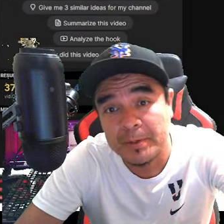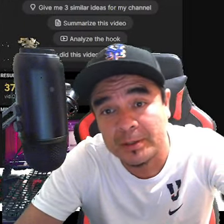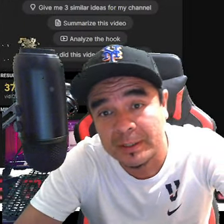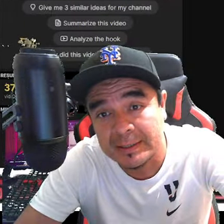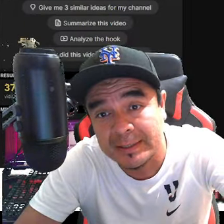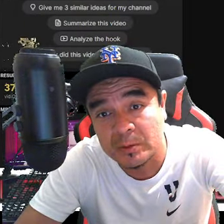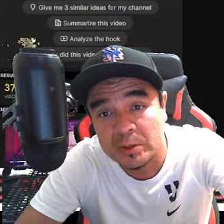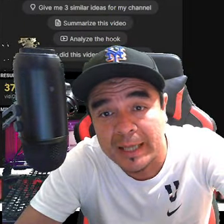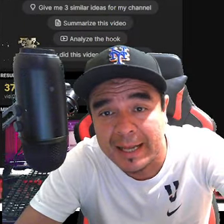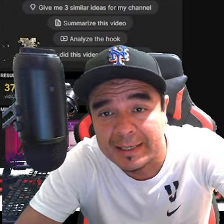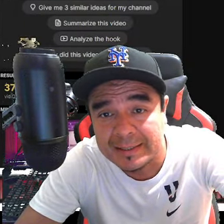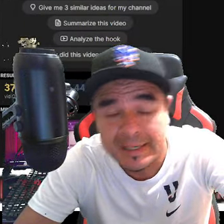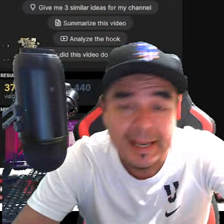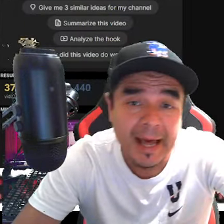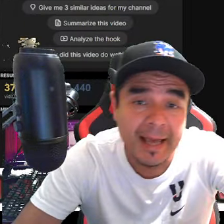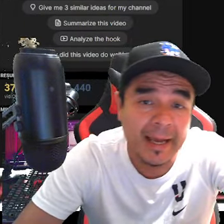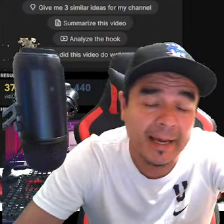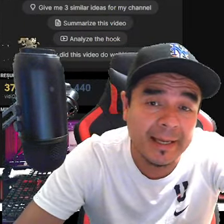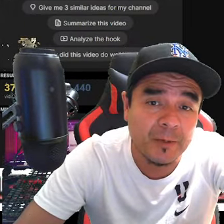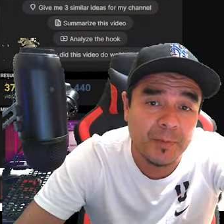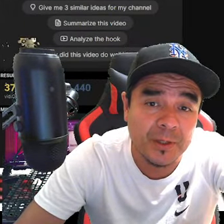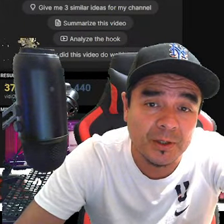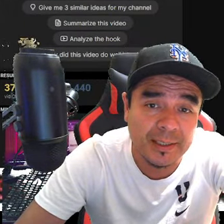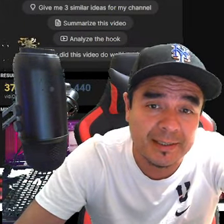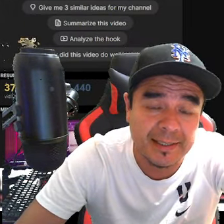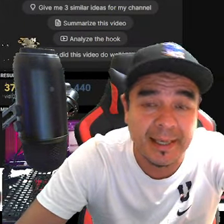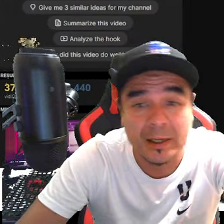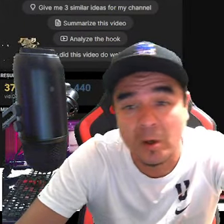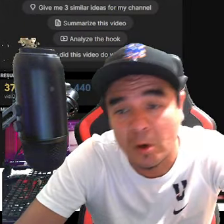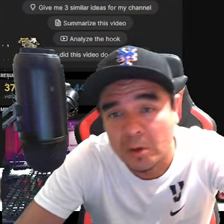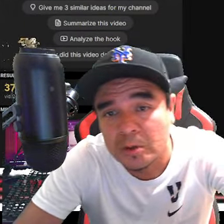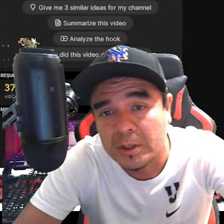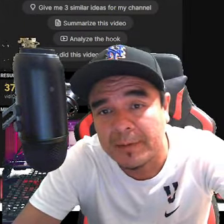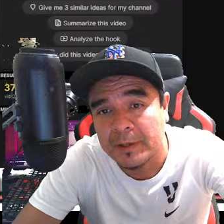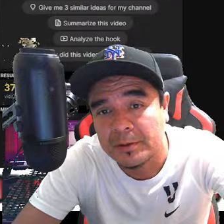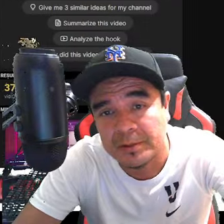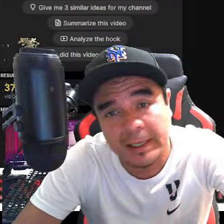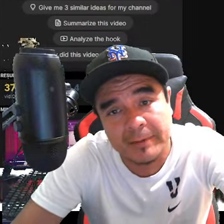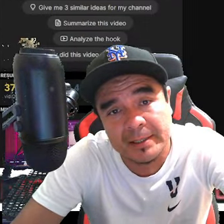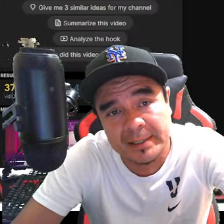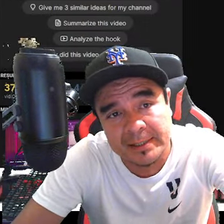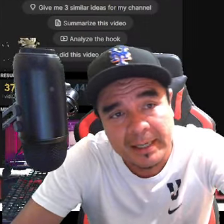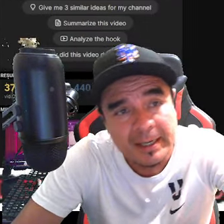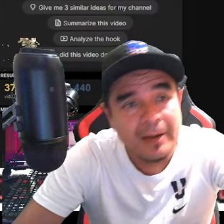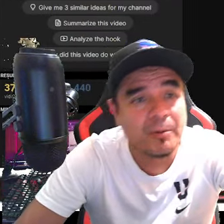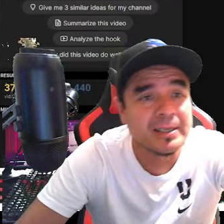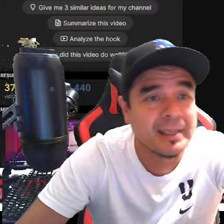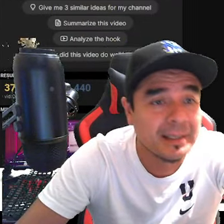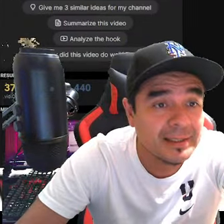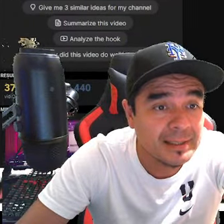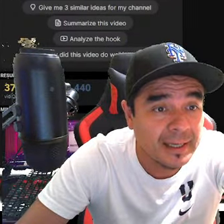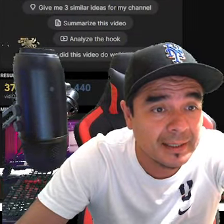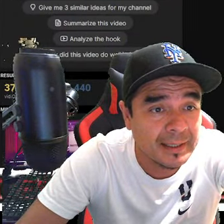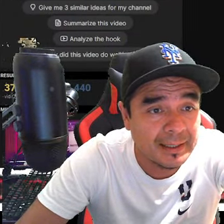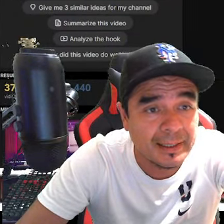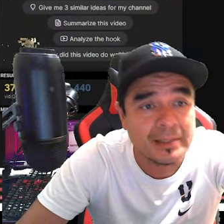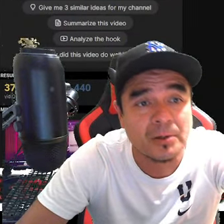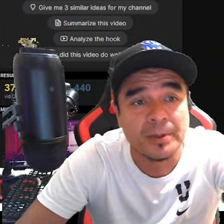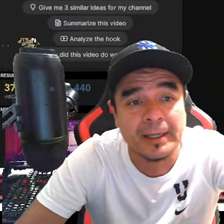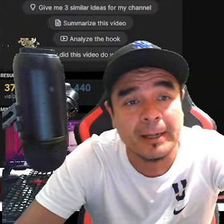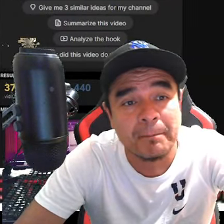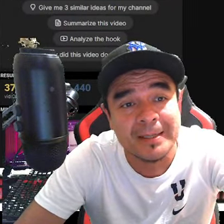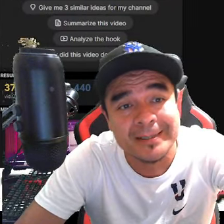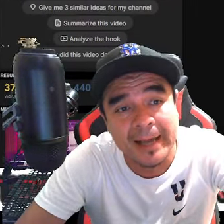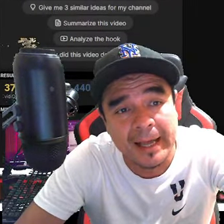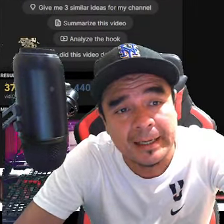hay opiniones neutrales, hay opiniones en contra, amigos, que a veces pues disienden